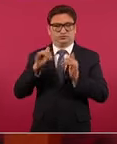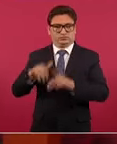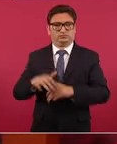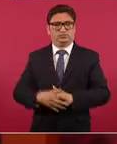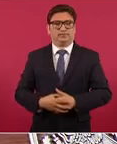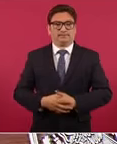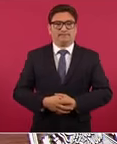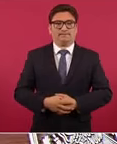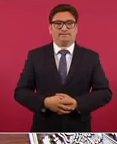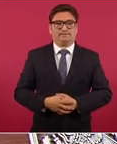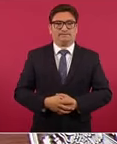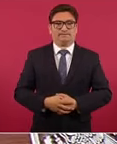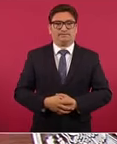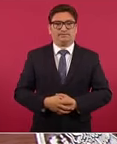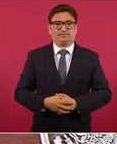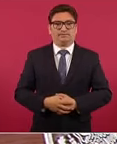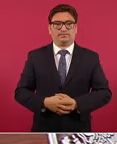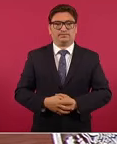este